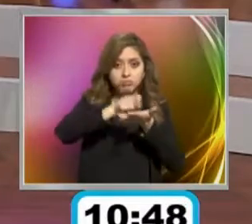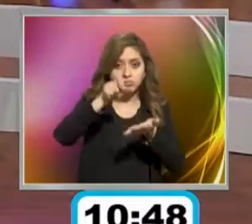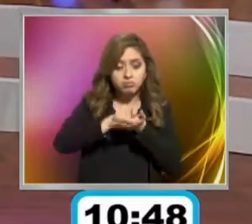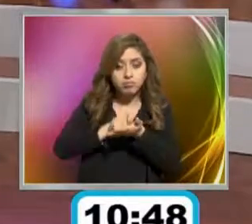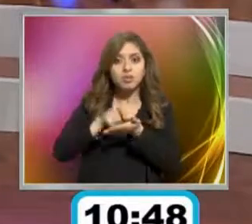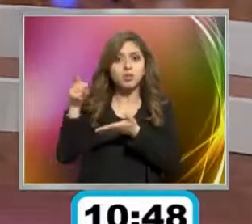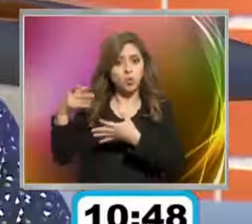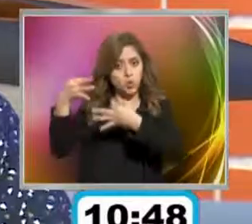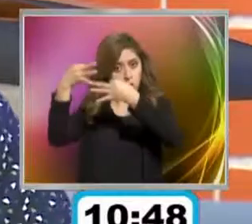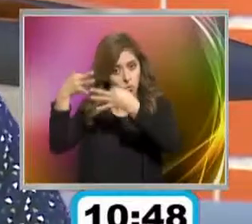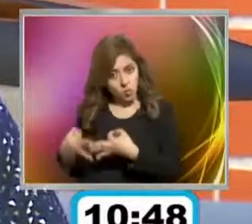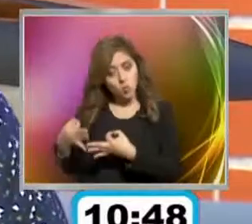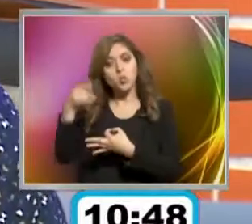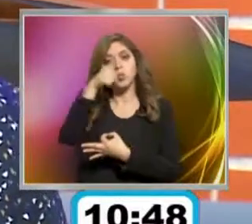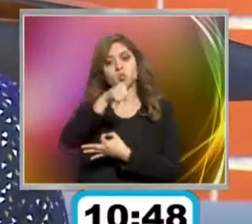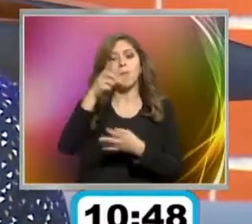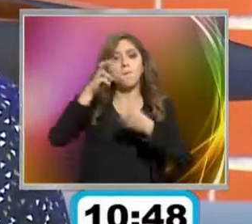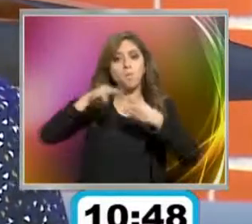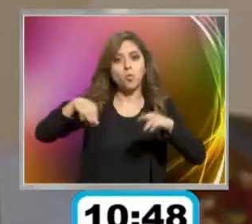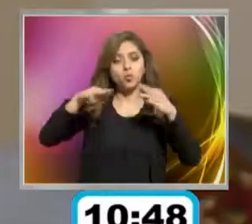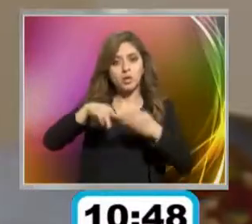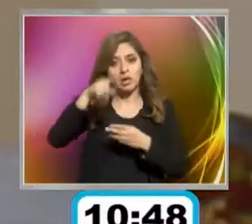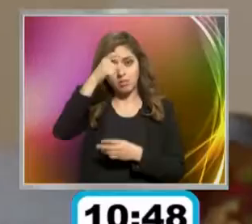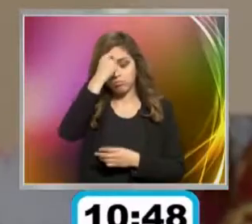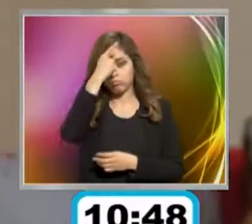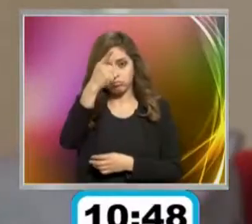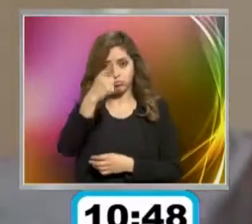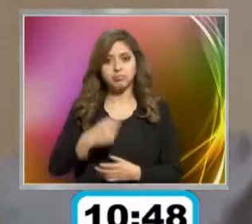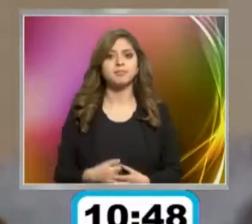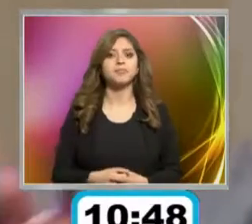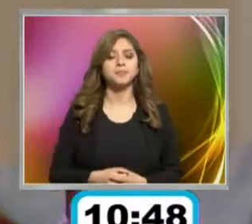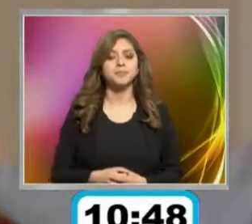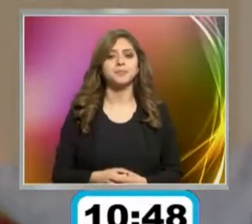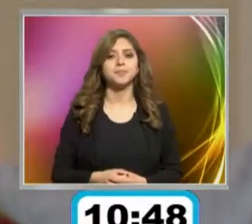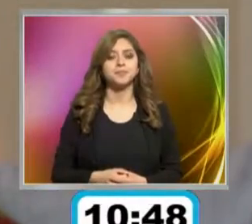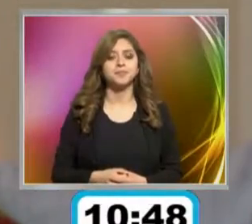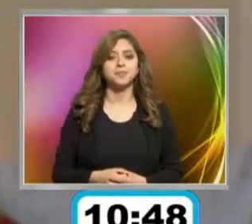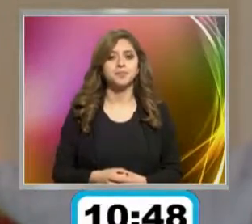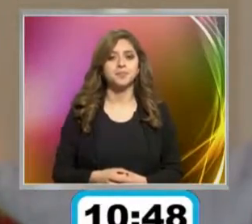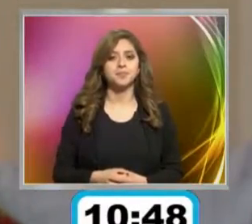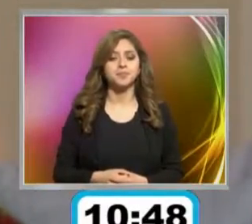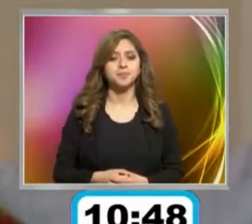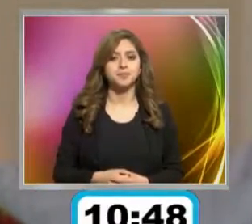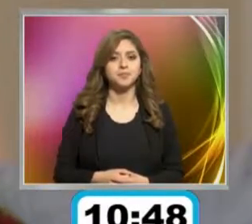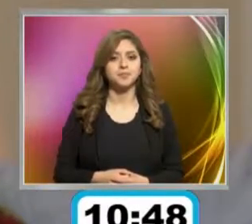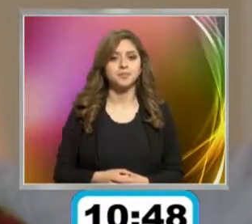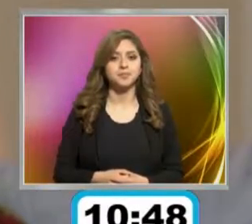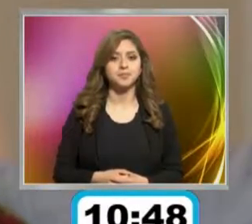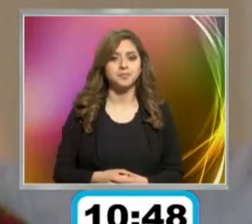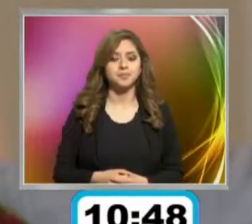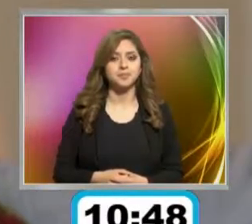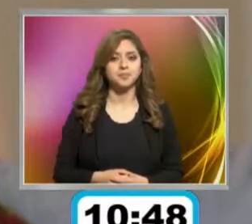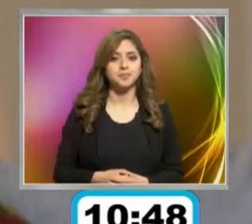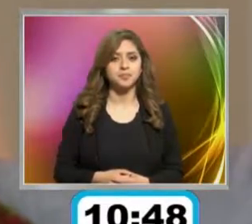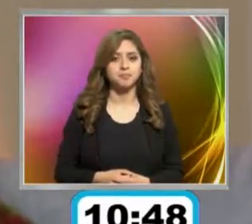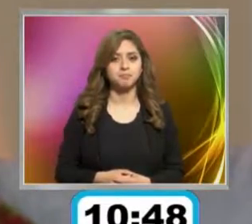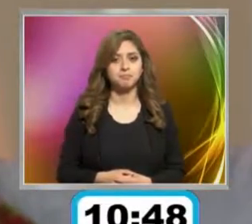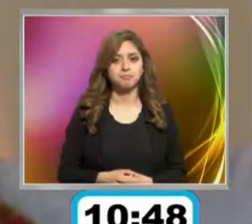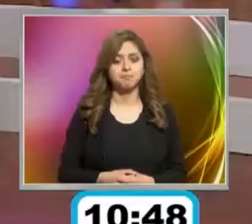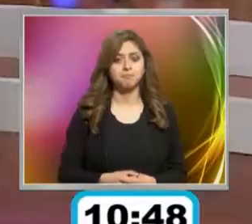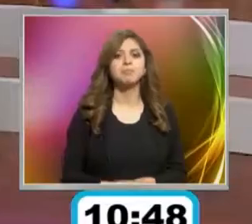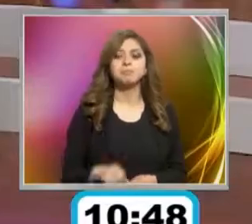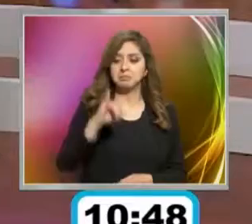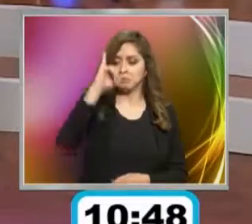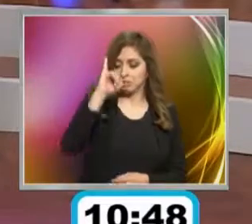originales, arreglos originales. Sí, bueno, ahorita, como lo dices, fue algo, creo que nos hizo un poco más fácil